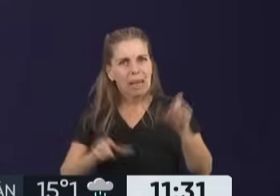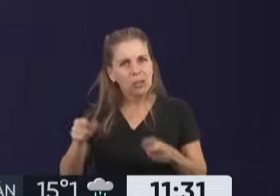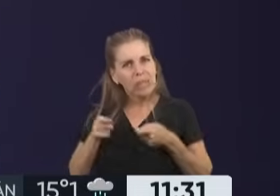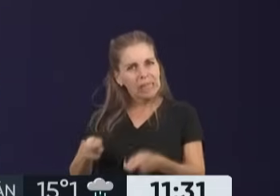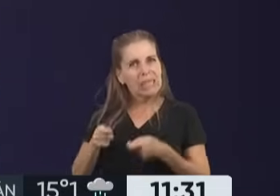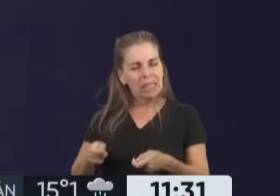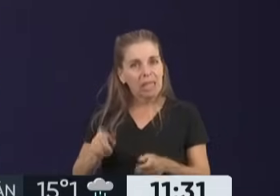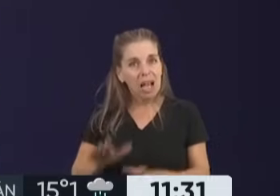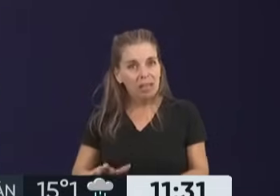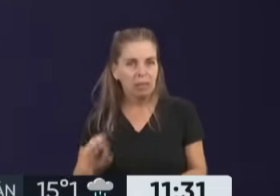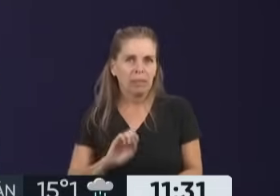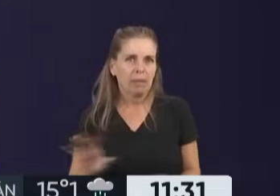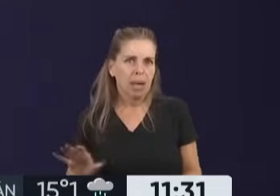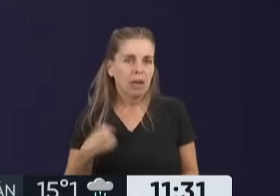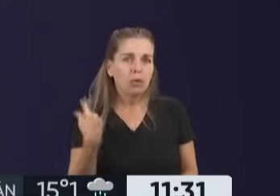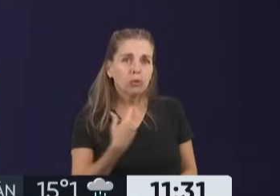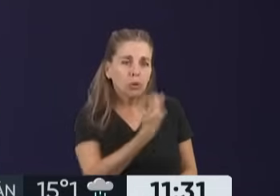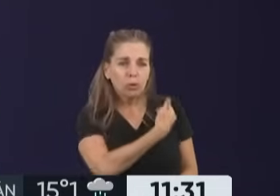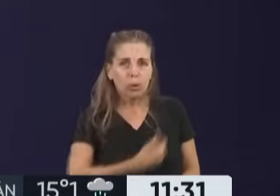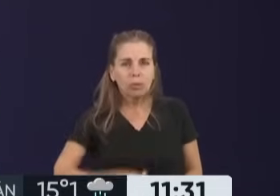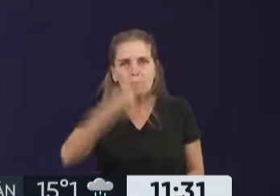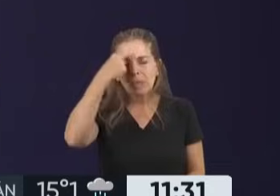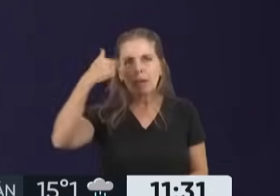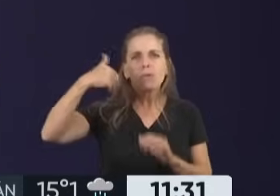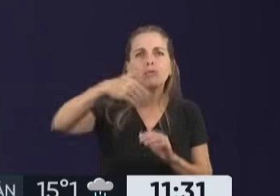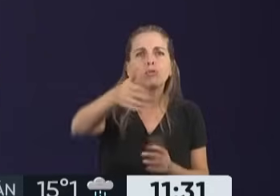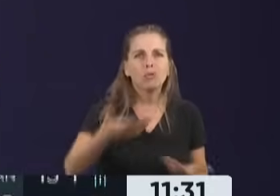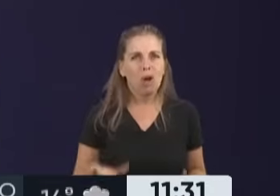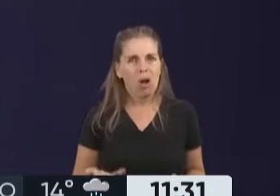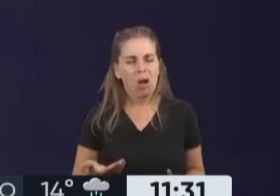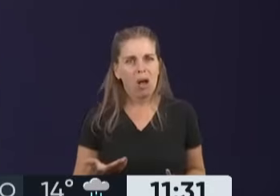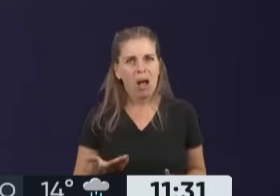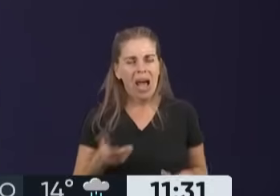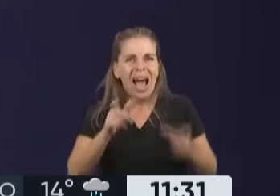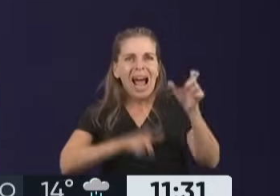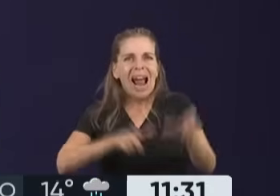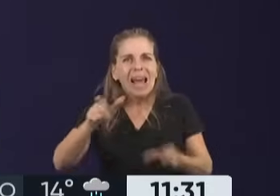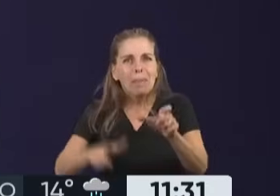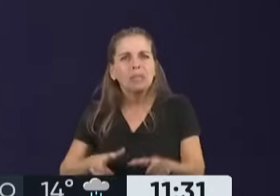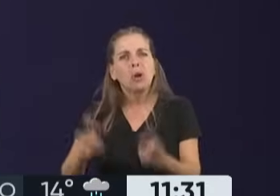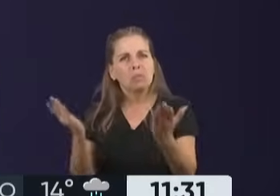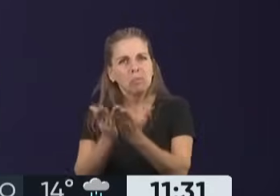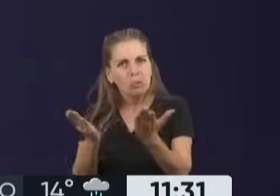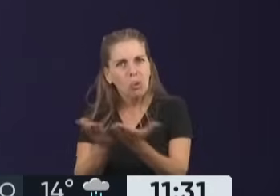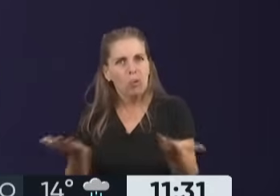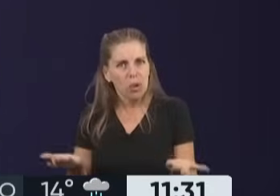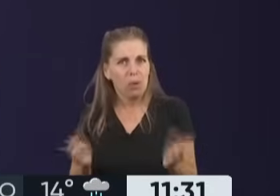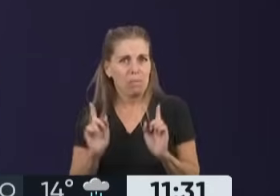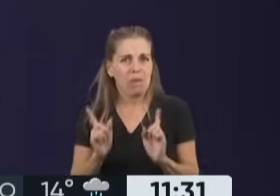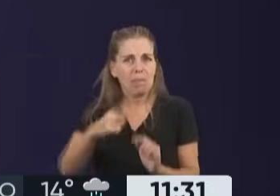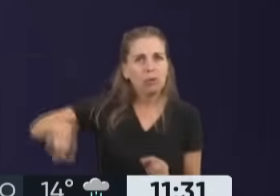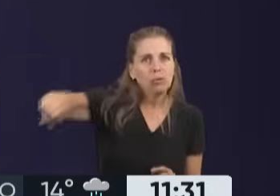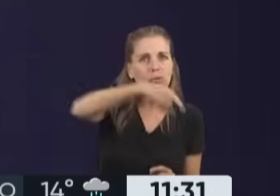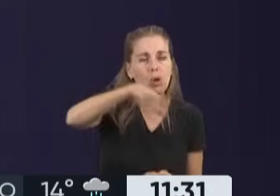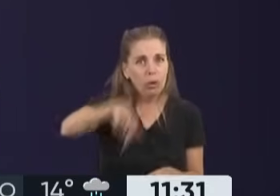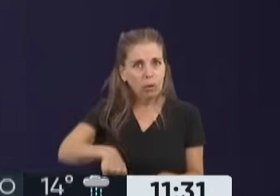no queremos que eso pase, porque nosotros venimos acá a darle futuro a quien sentía que no lo tenía. Y parte de ellos son los que hoy